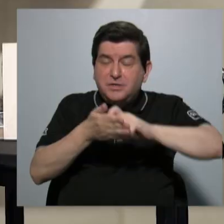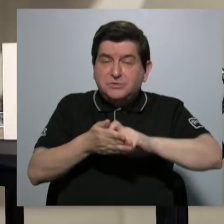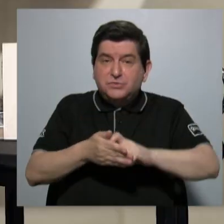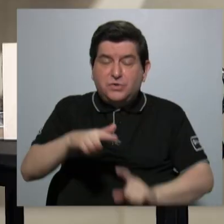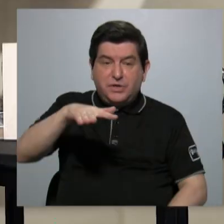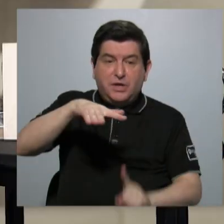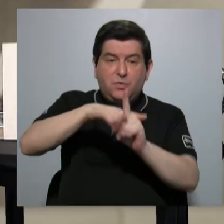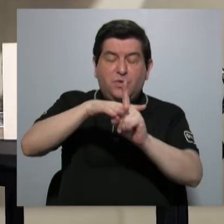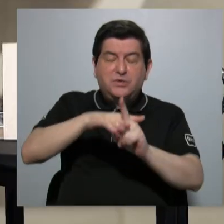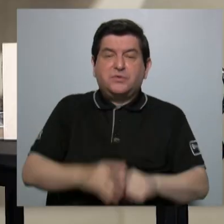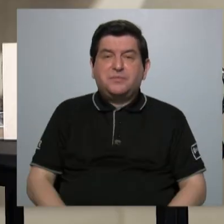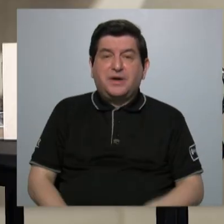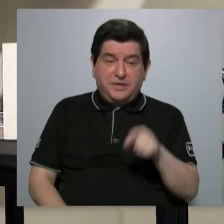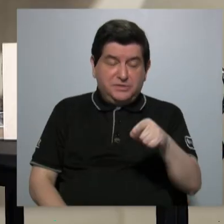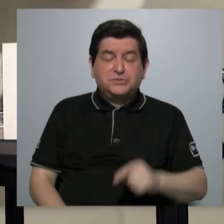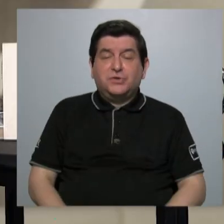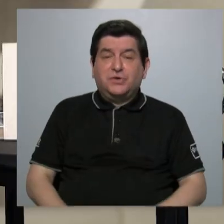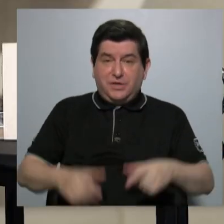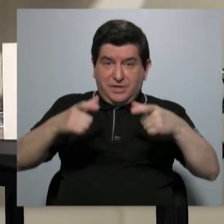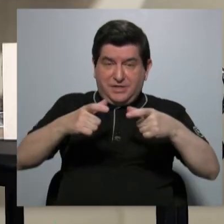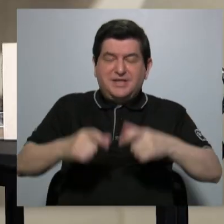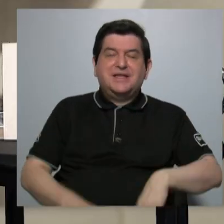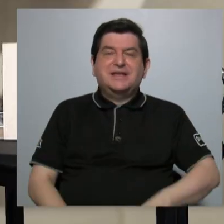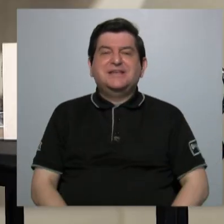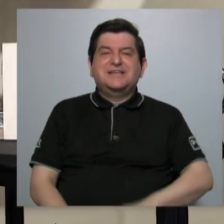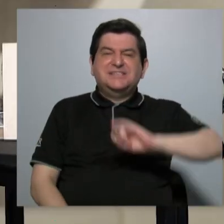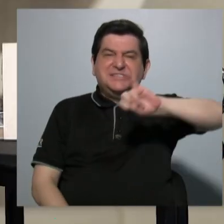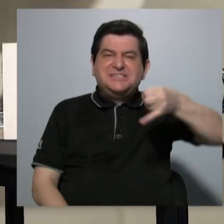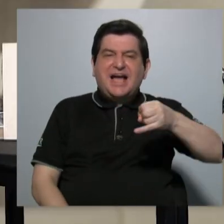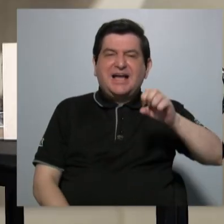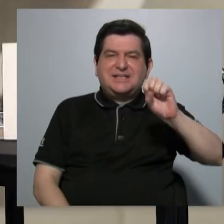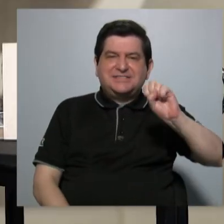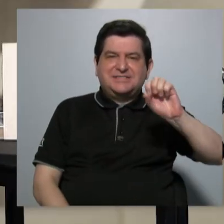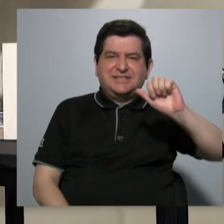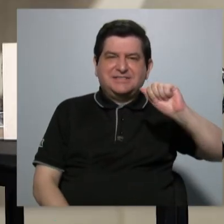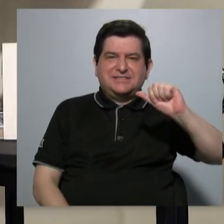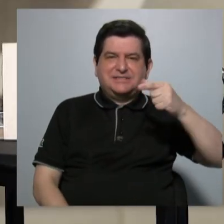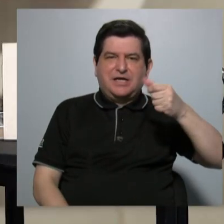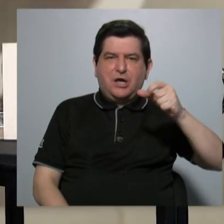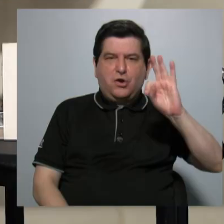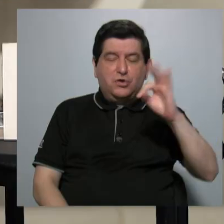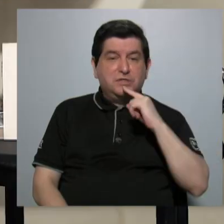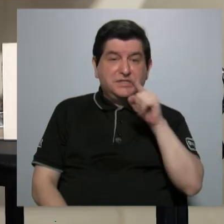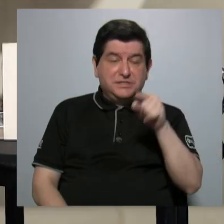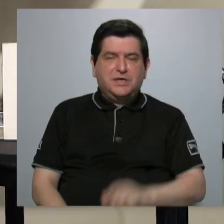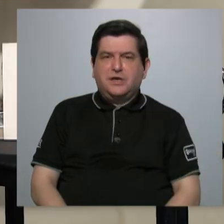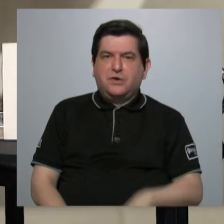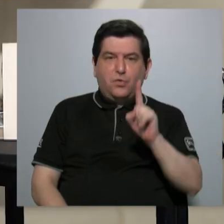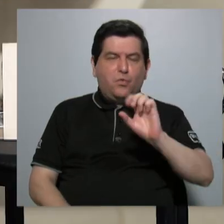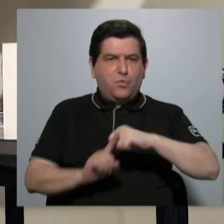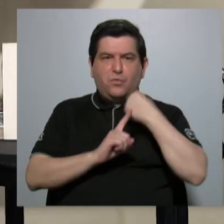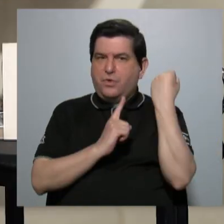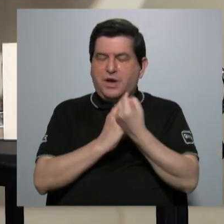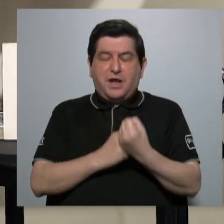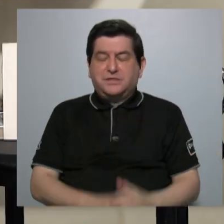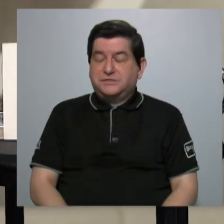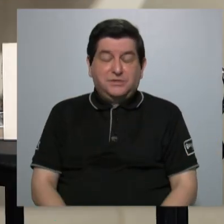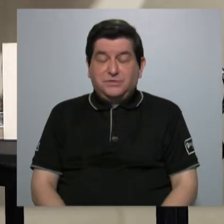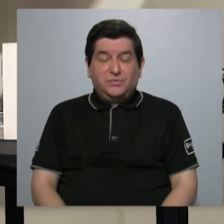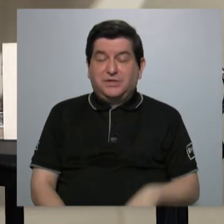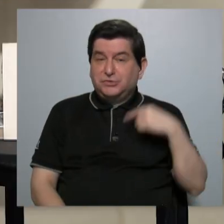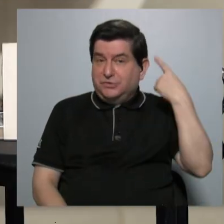salió este disco, Jacques Agot, que dijo que fue una quijotada el disco.